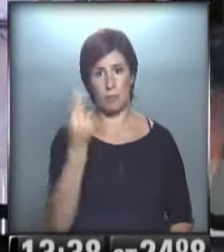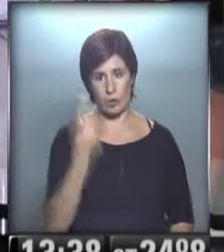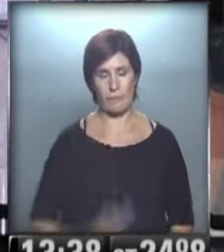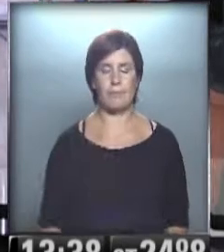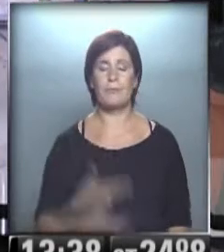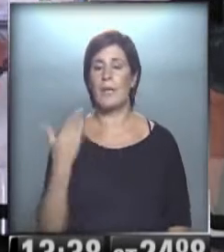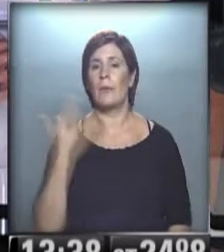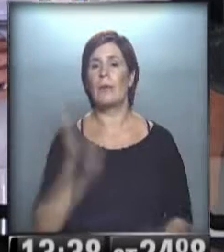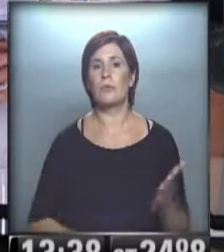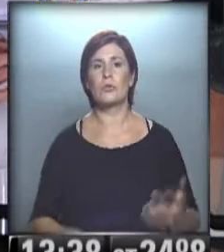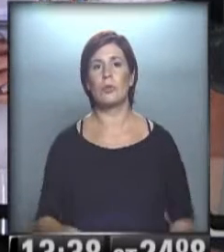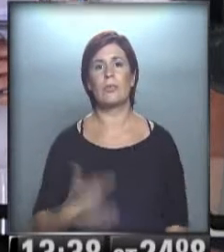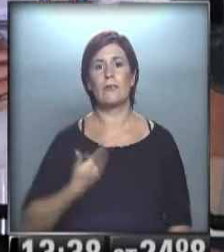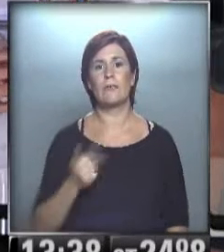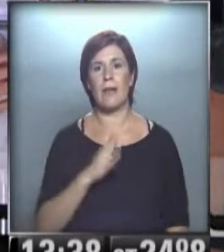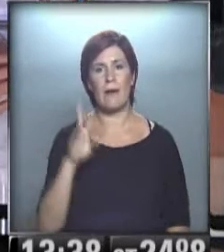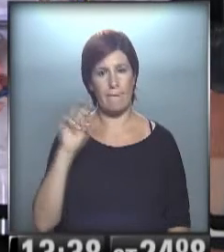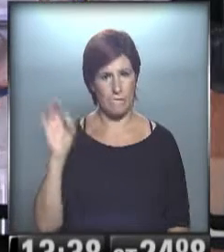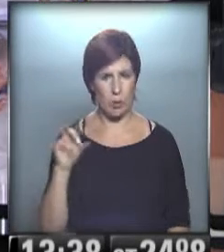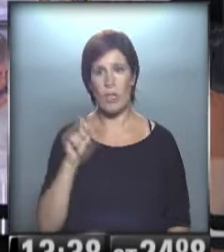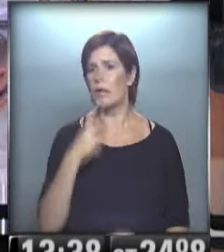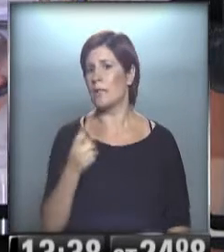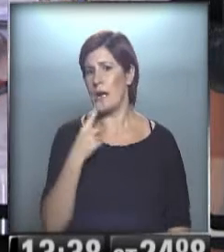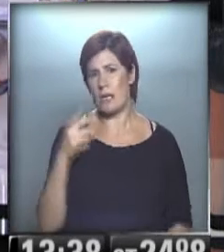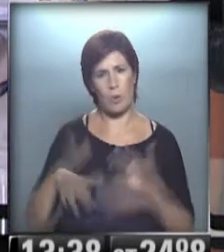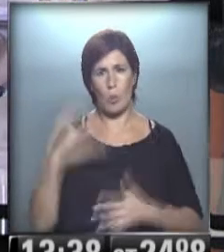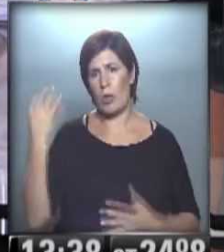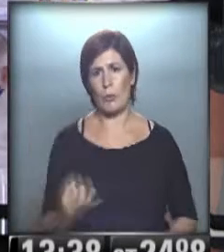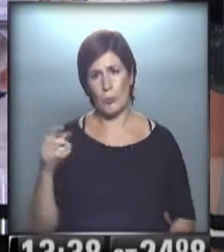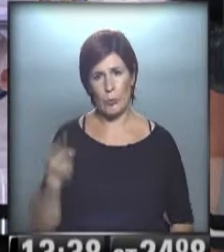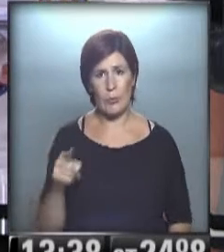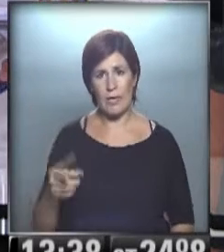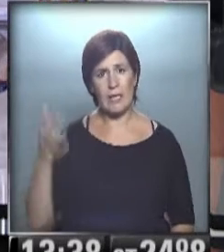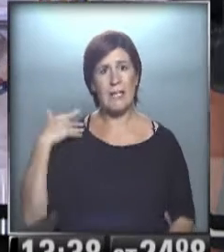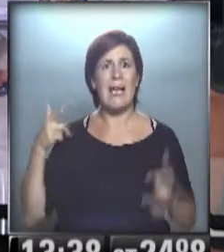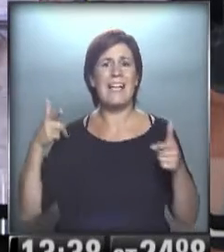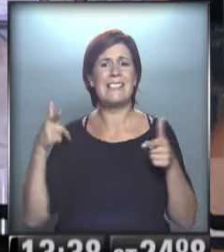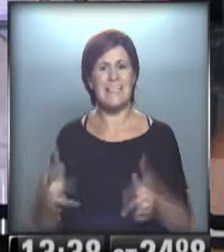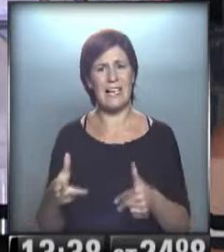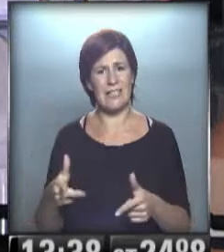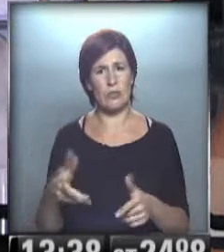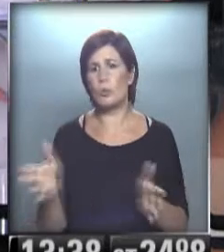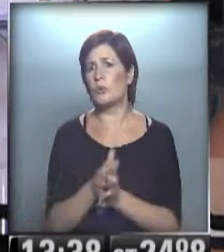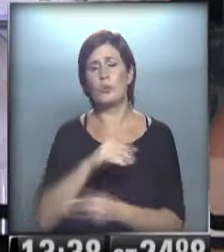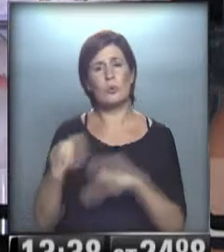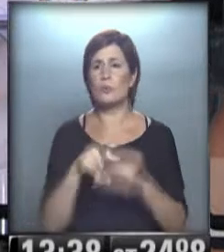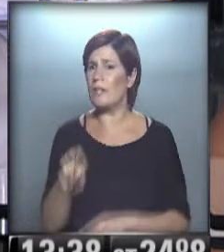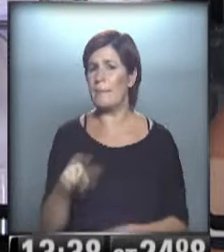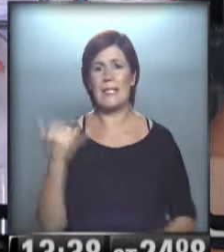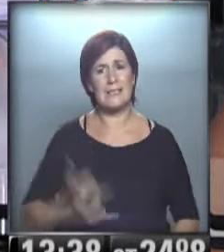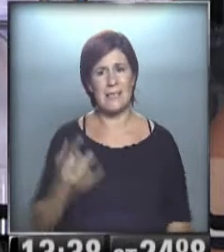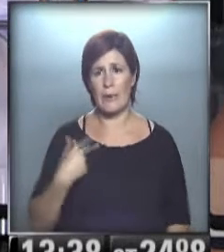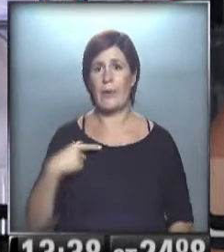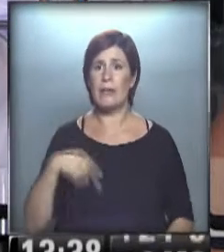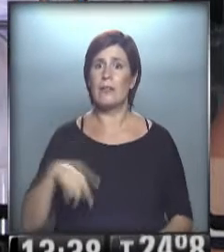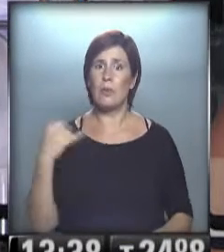Hablamos ahora de Jonathan fabro jugador destacado de River que fue víctima de un asalto violento junto a su familia Así es estaban celebrando un